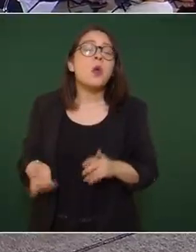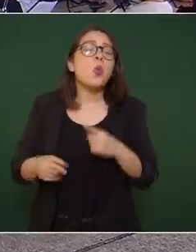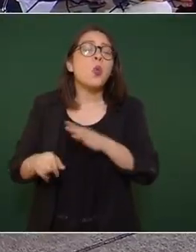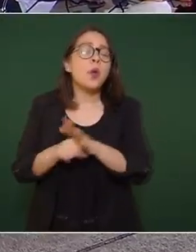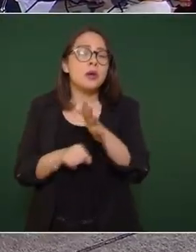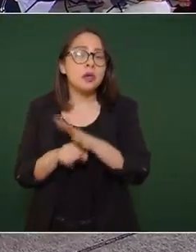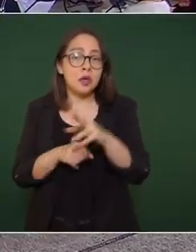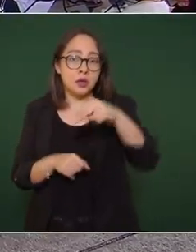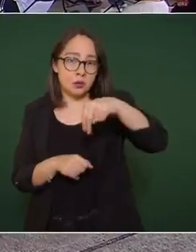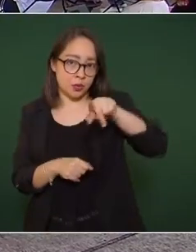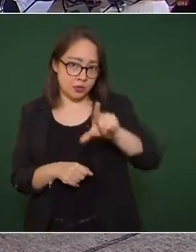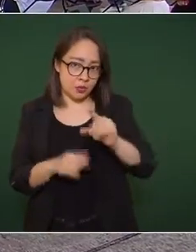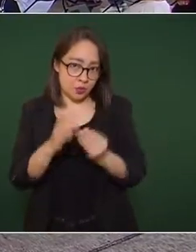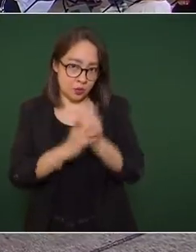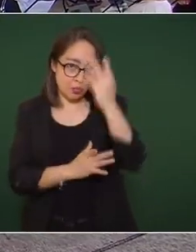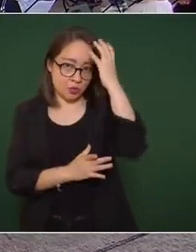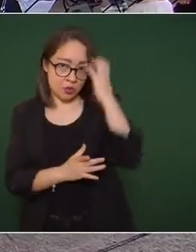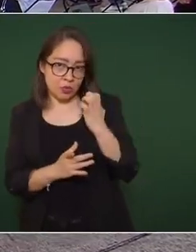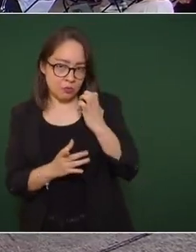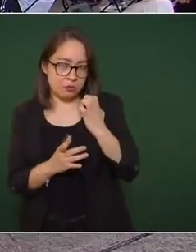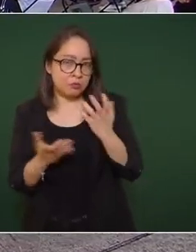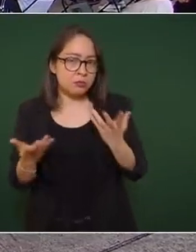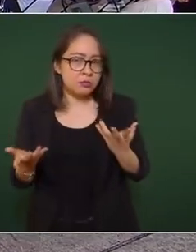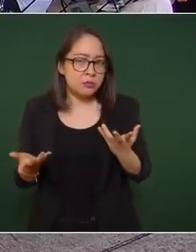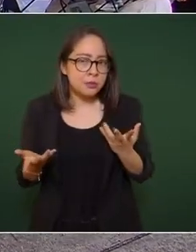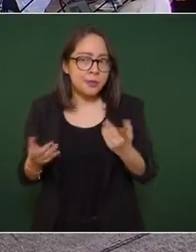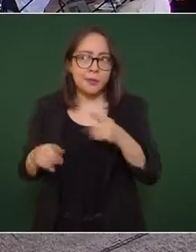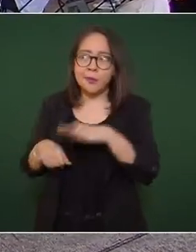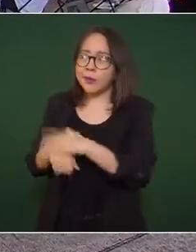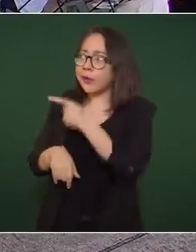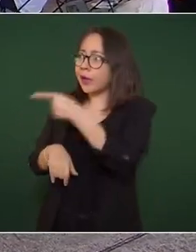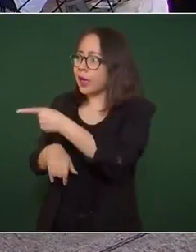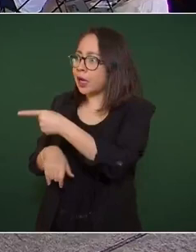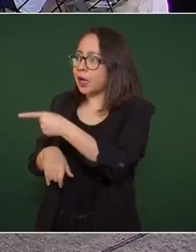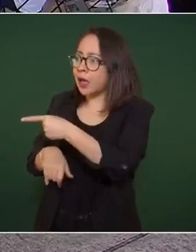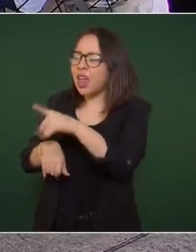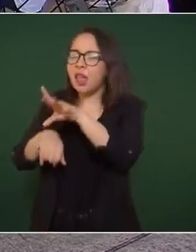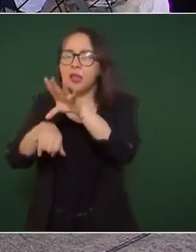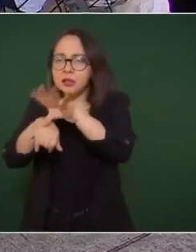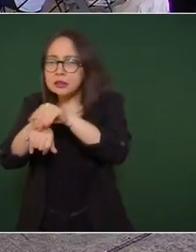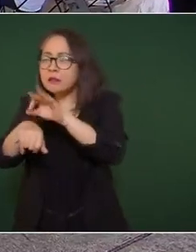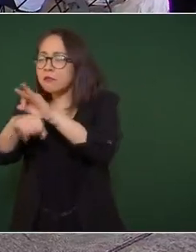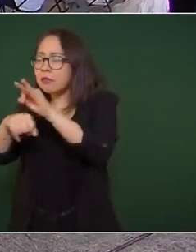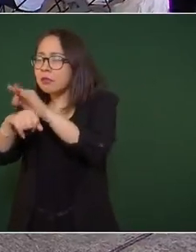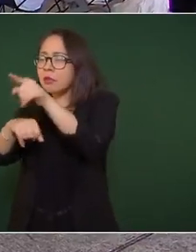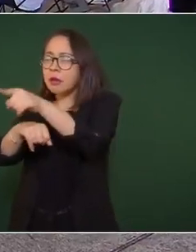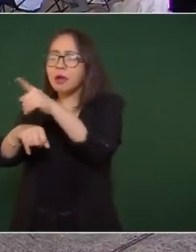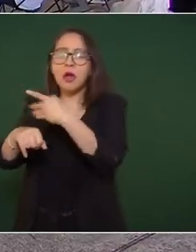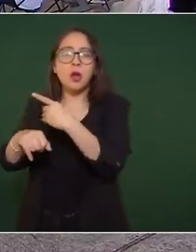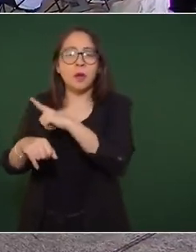le concedió un amparo al gobernador